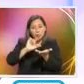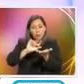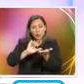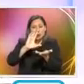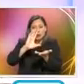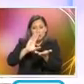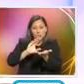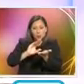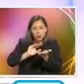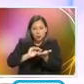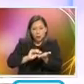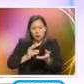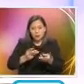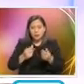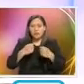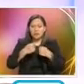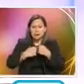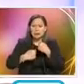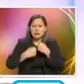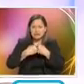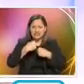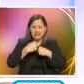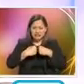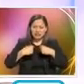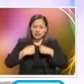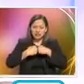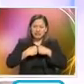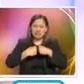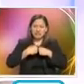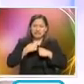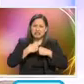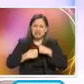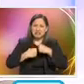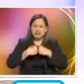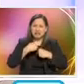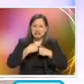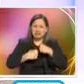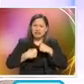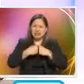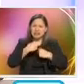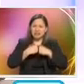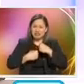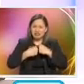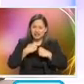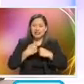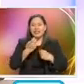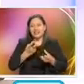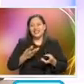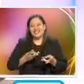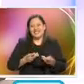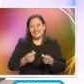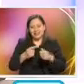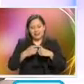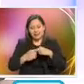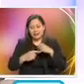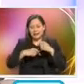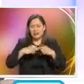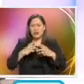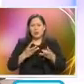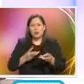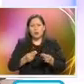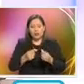empieza a haber un roce, para que se entienda, del cartílago con cartílago. Esto genera un desgaste y a este desgaste se